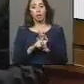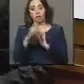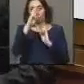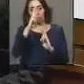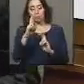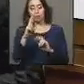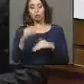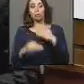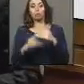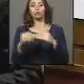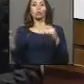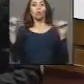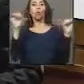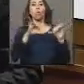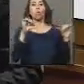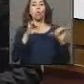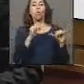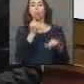al proceso de negociación.